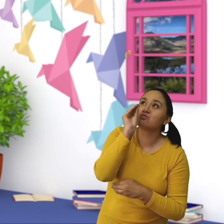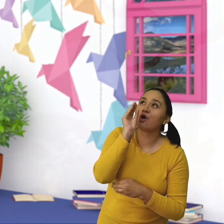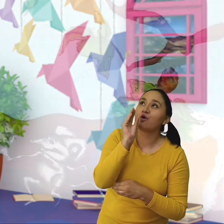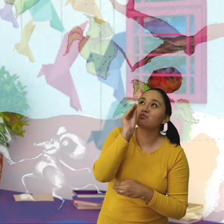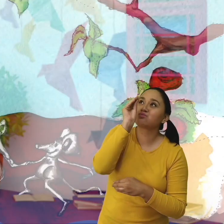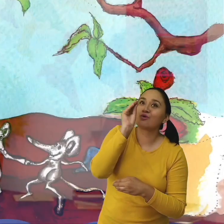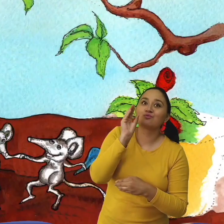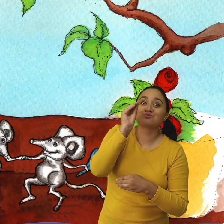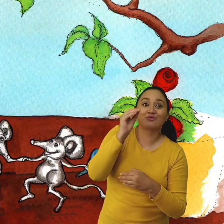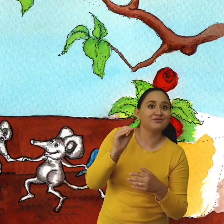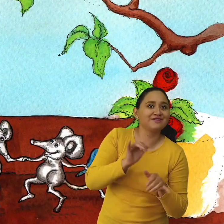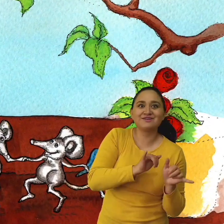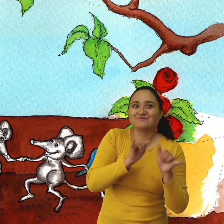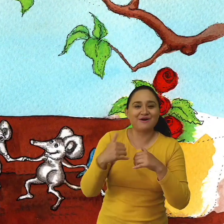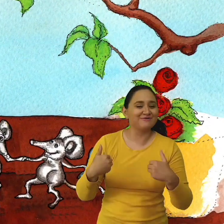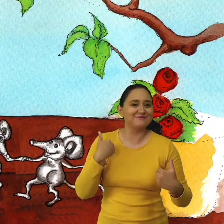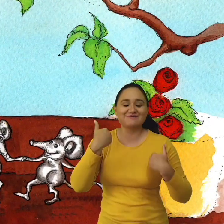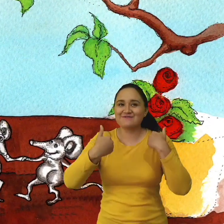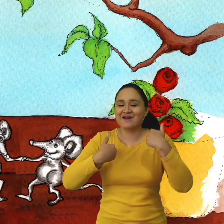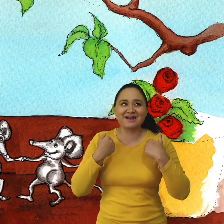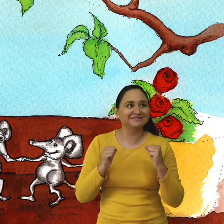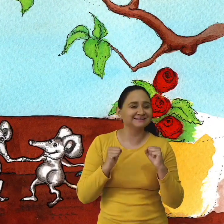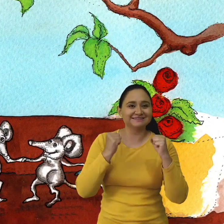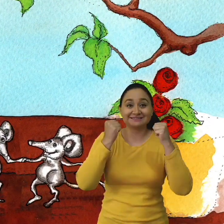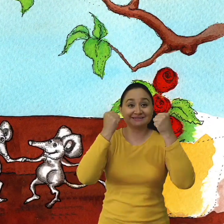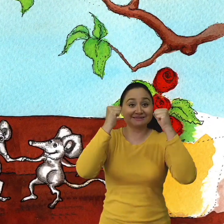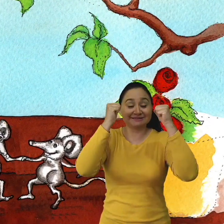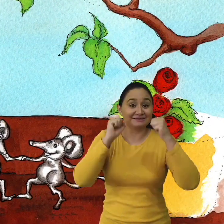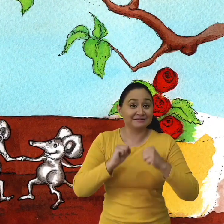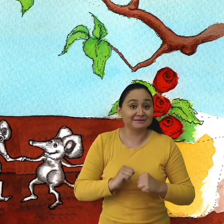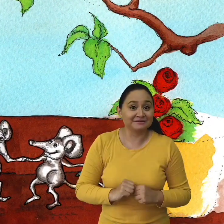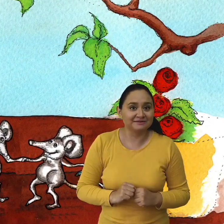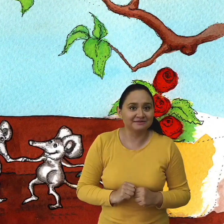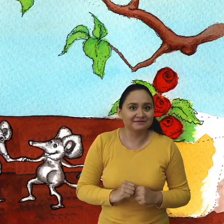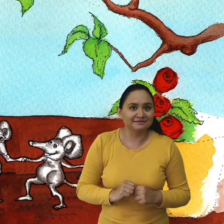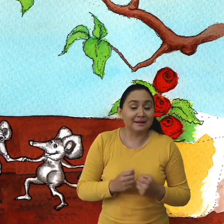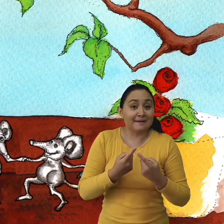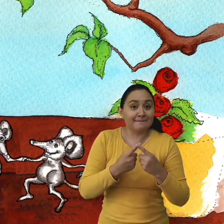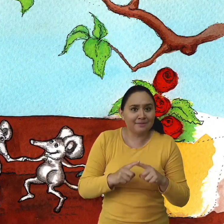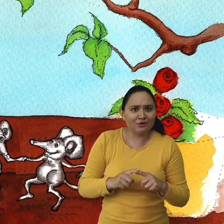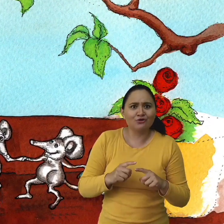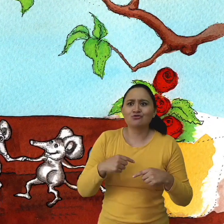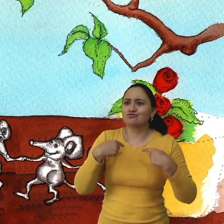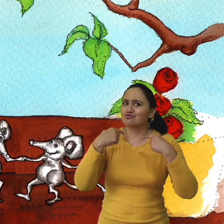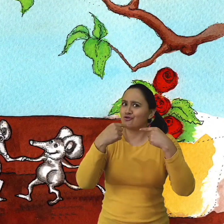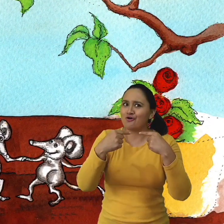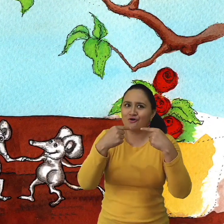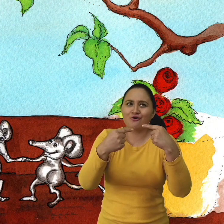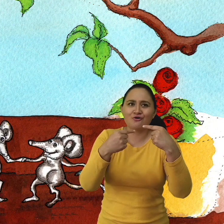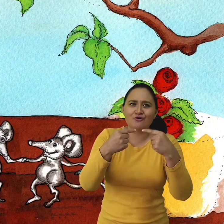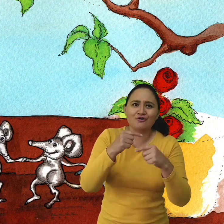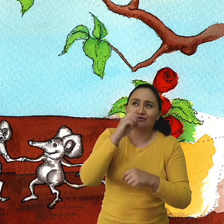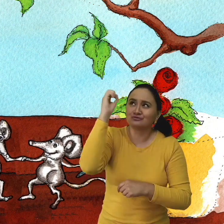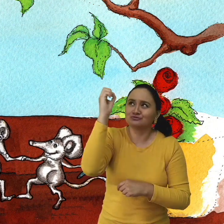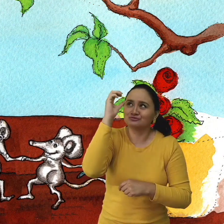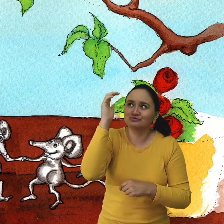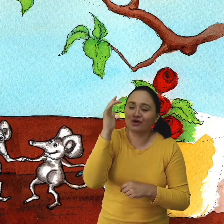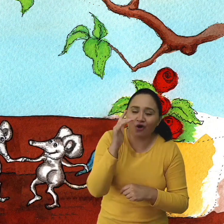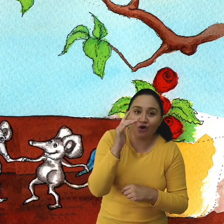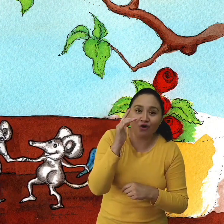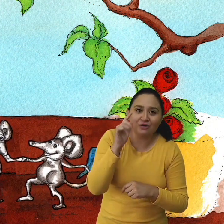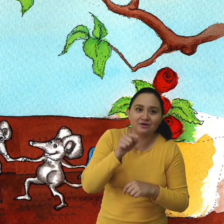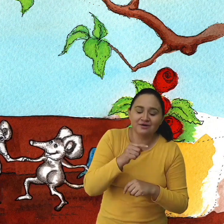alocada danza de alegría. Sin embargo, únicamente este ritual matutino era capaz de hacerla abandonar por